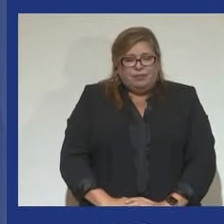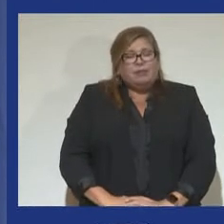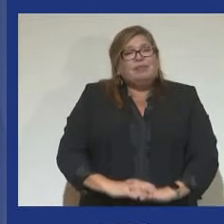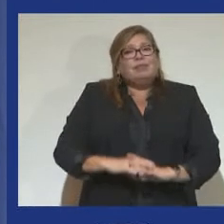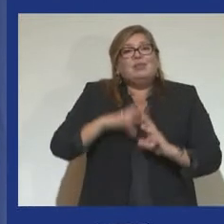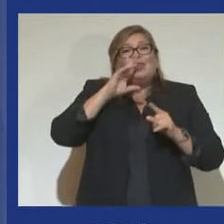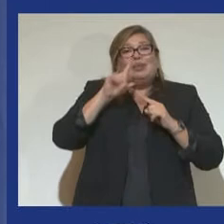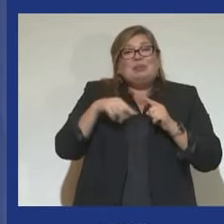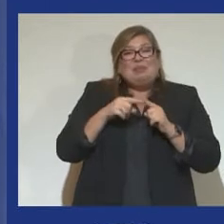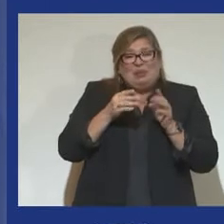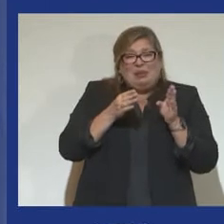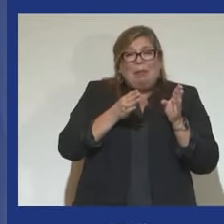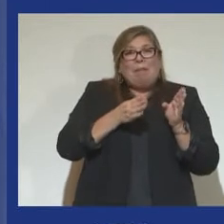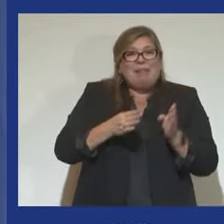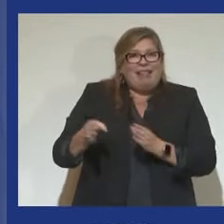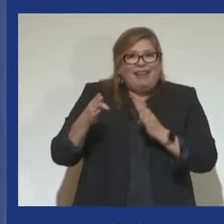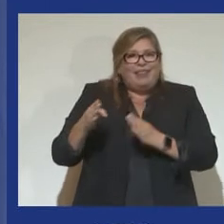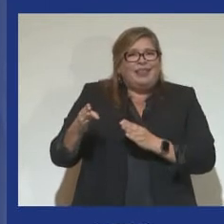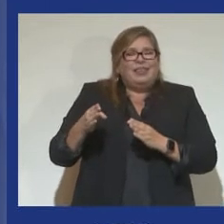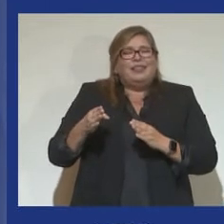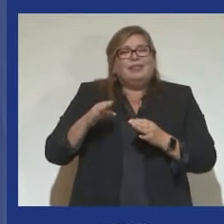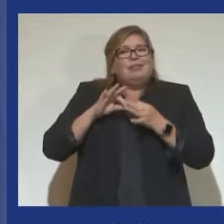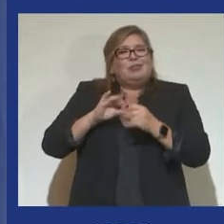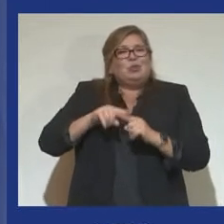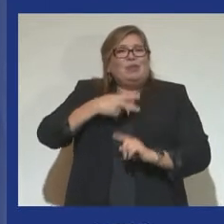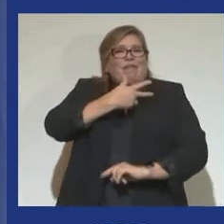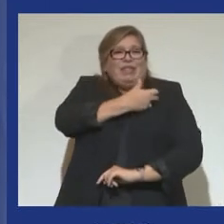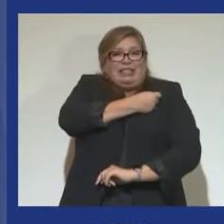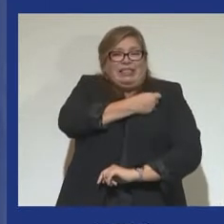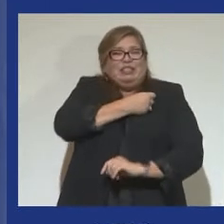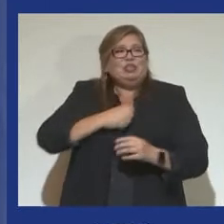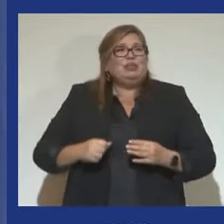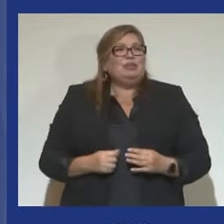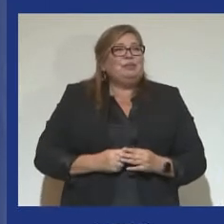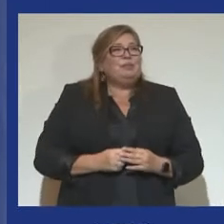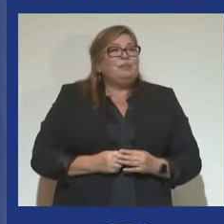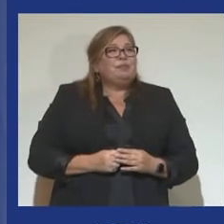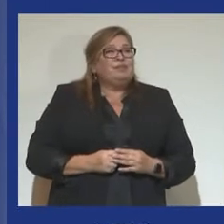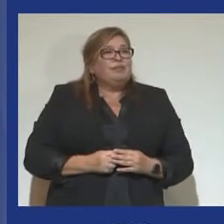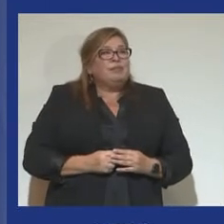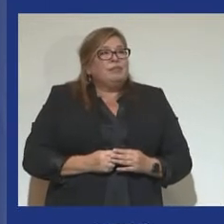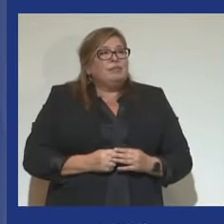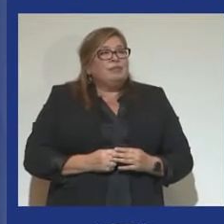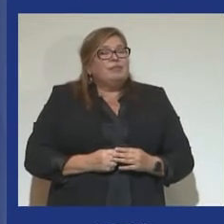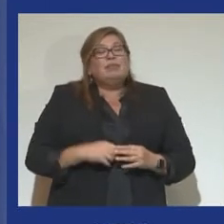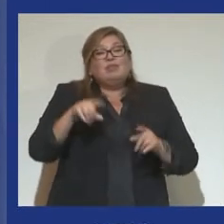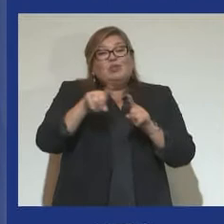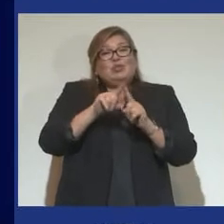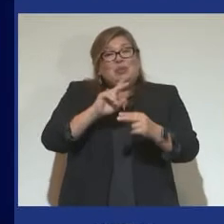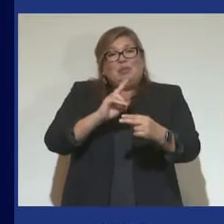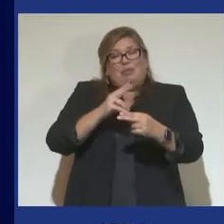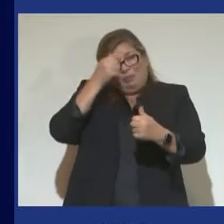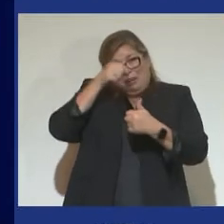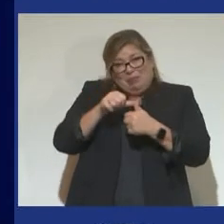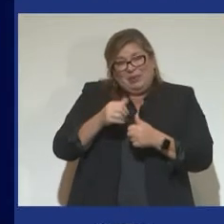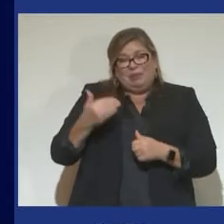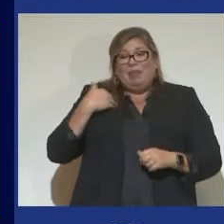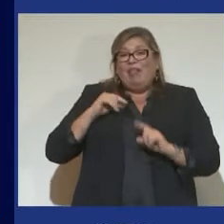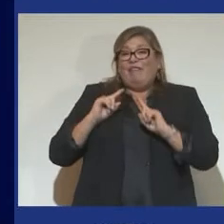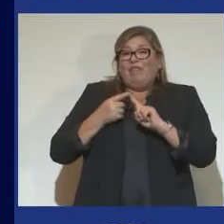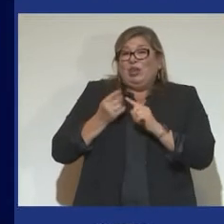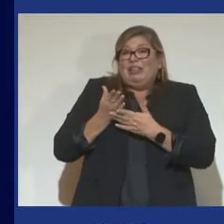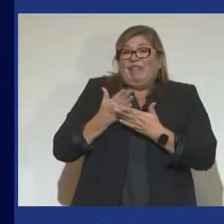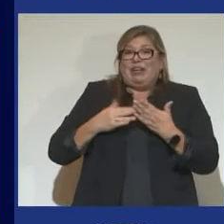la respuesta específica en cuanto a la planificación de la administración de vacunas como recordarán la primera